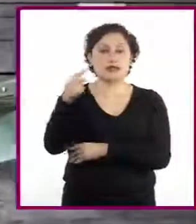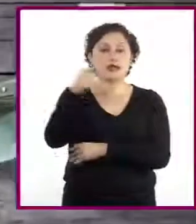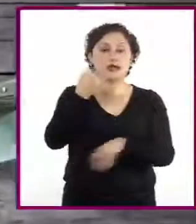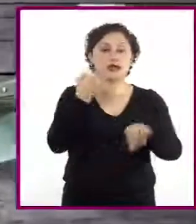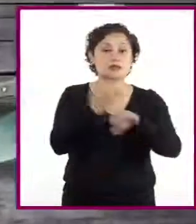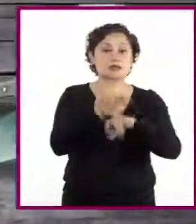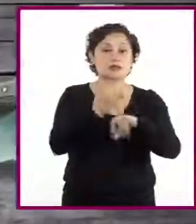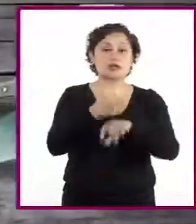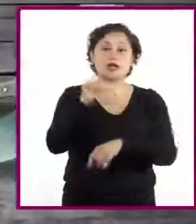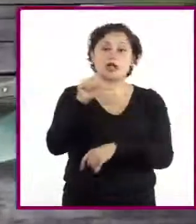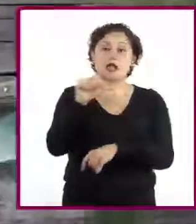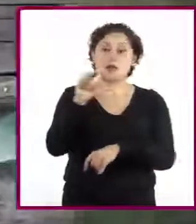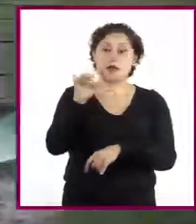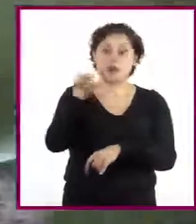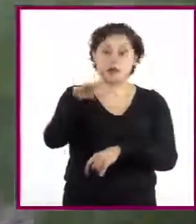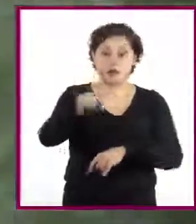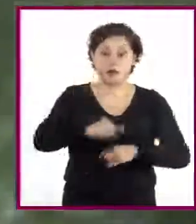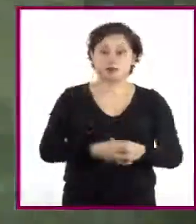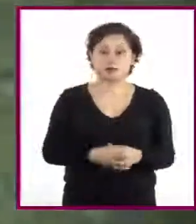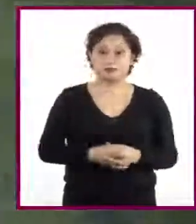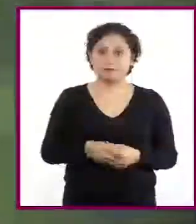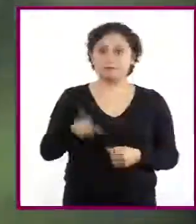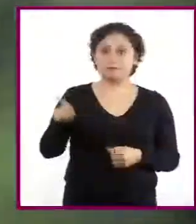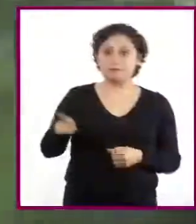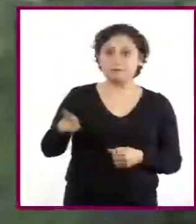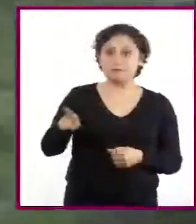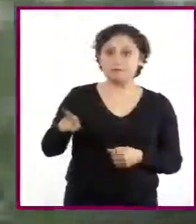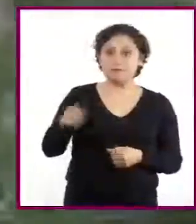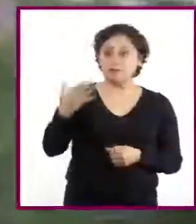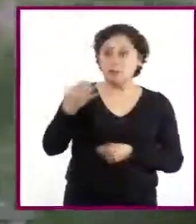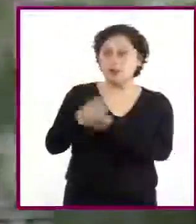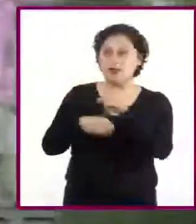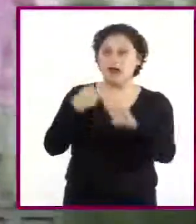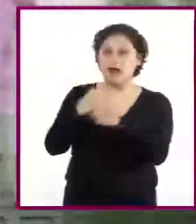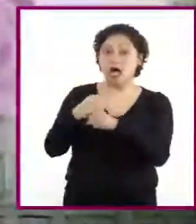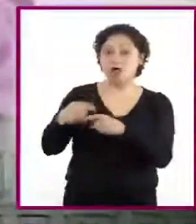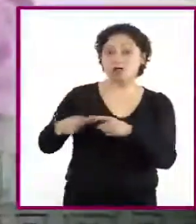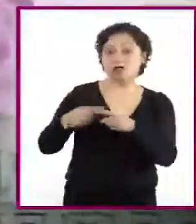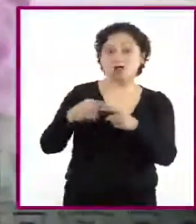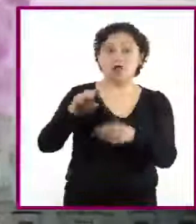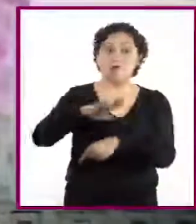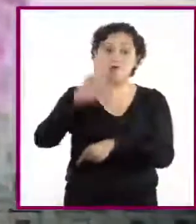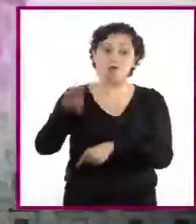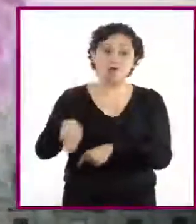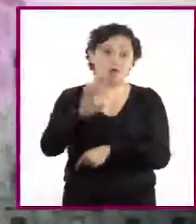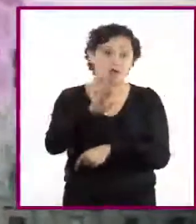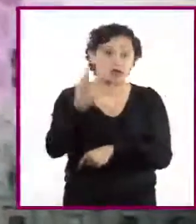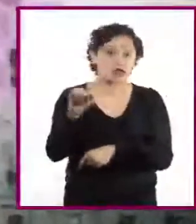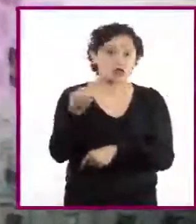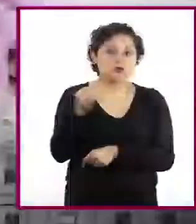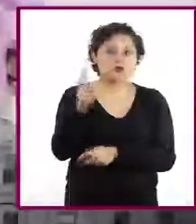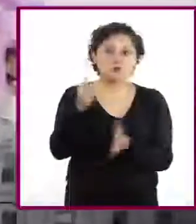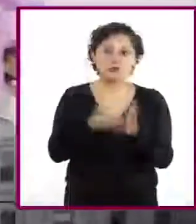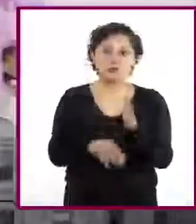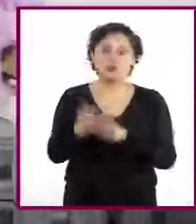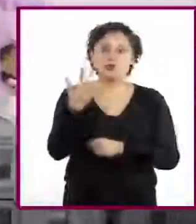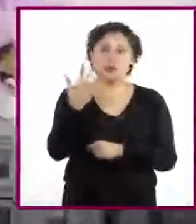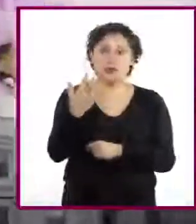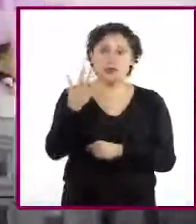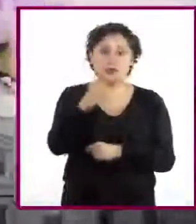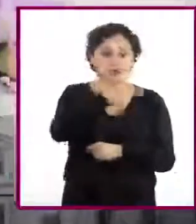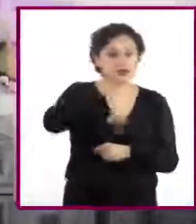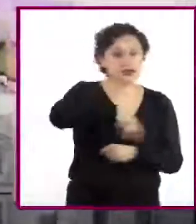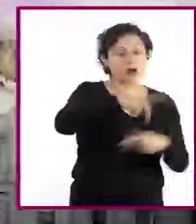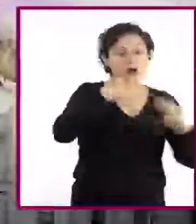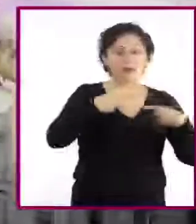en Estados Unidos. Cuando murió, 50 años después, en octubre de 2005, recibió honores de Estado